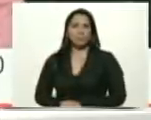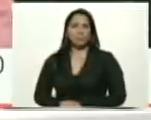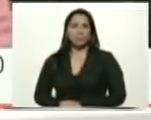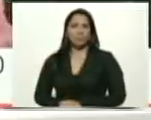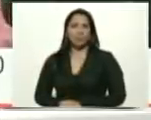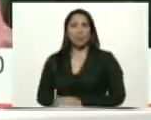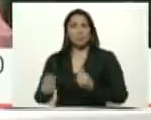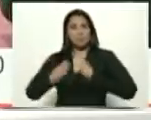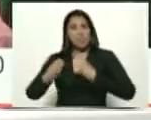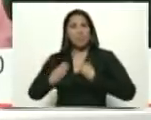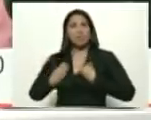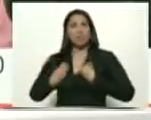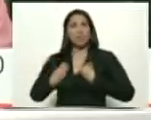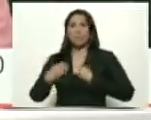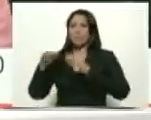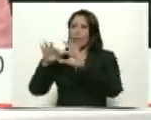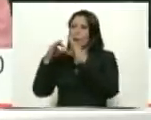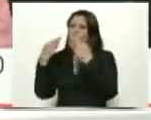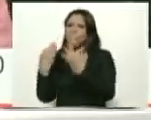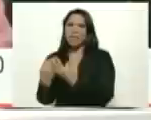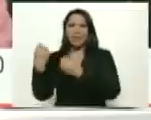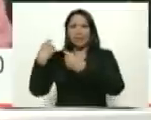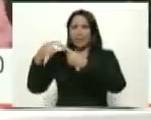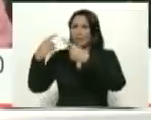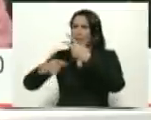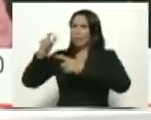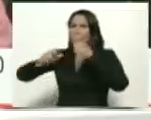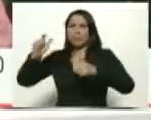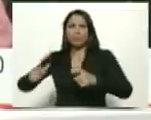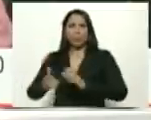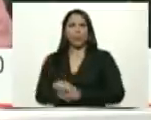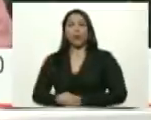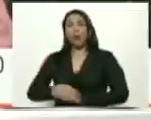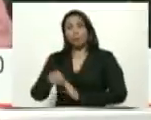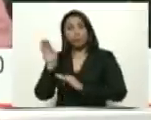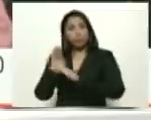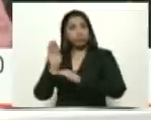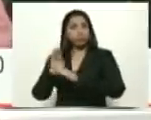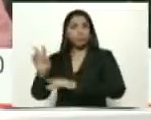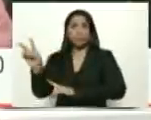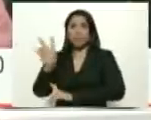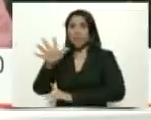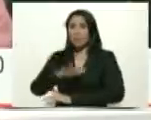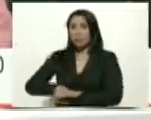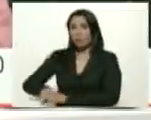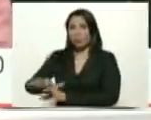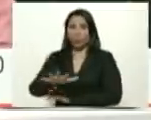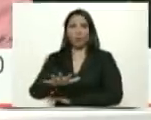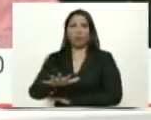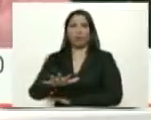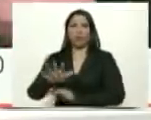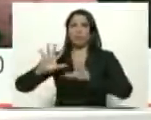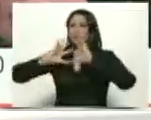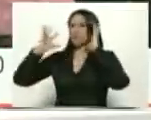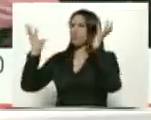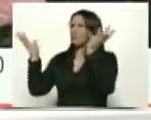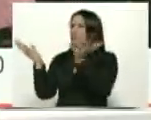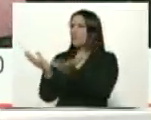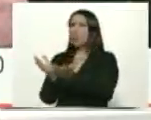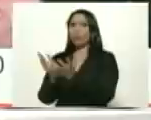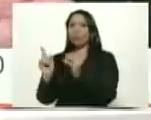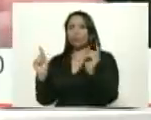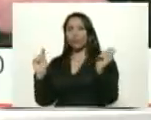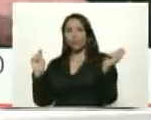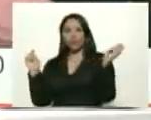y la vida de los tuyos, la vida de la familia, para proteger a Venezuela. El mundo entero